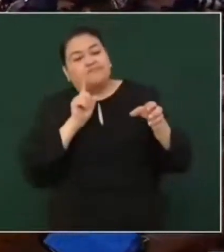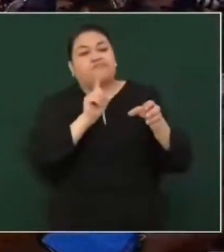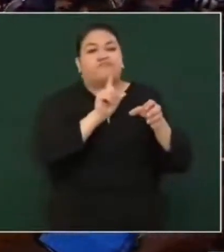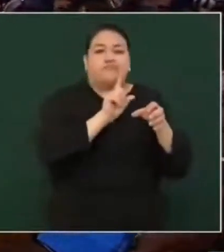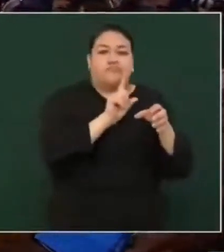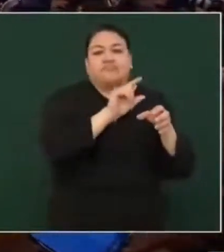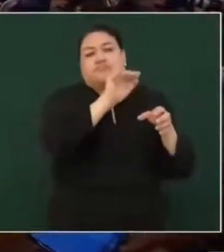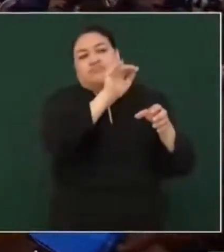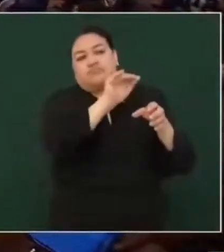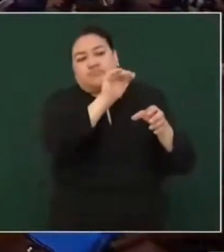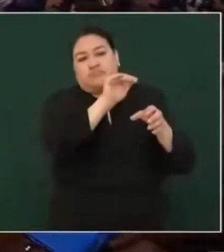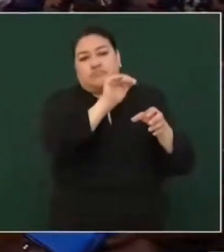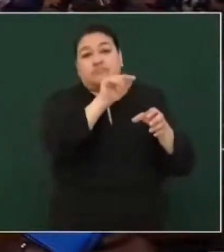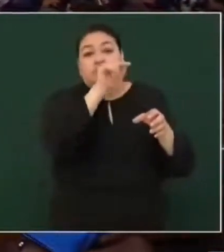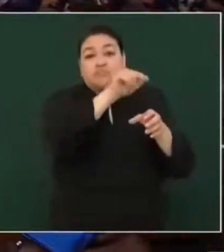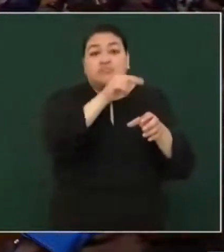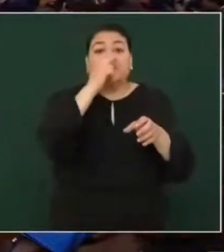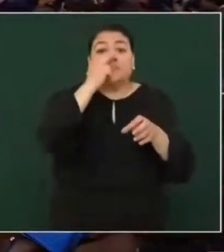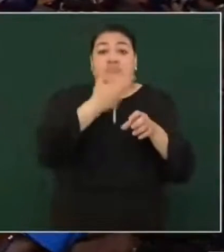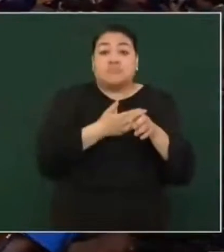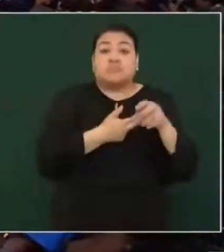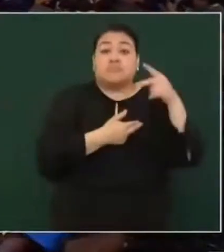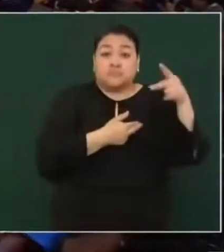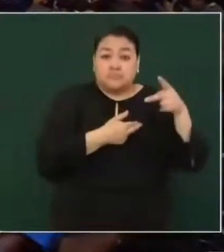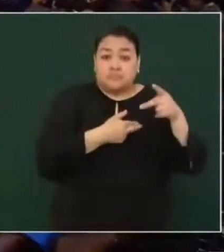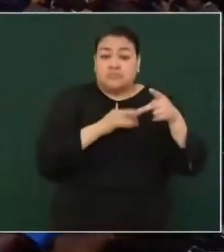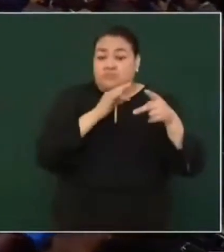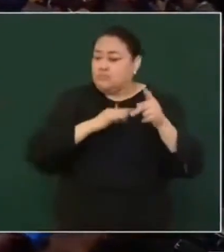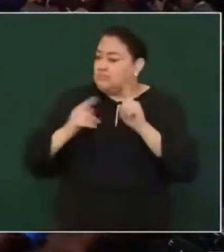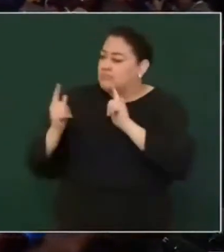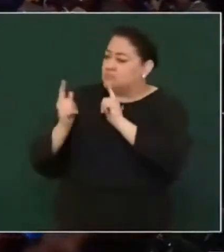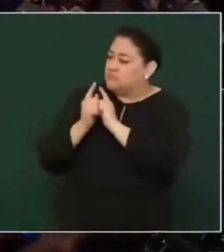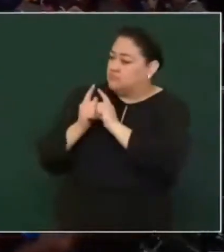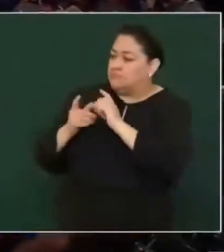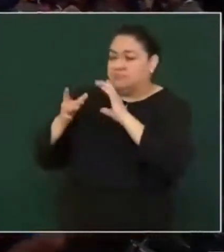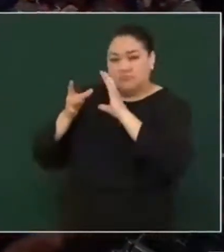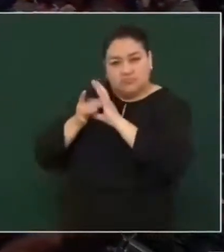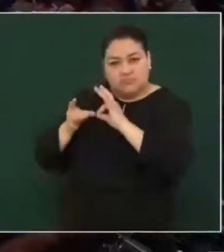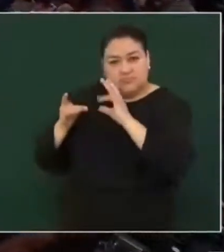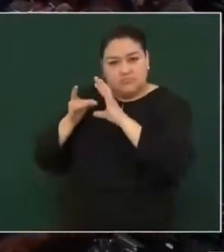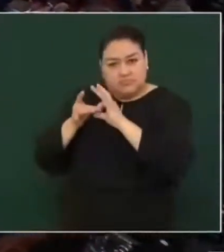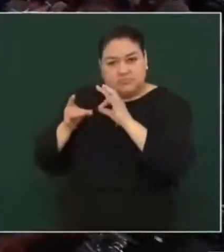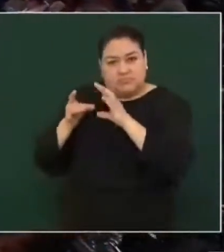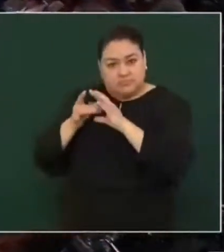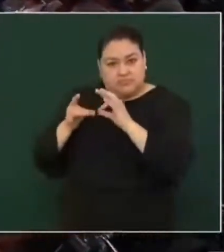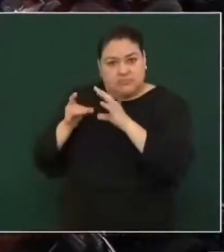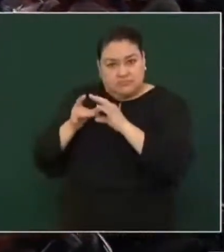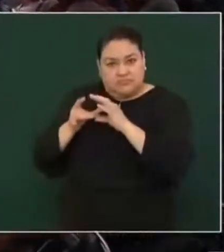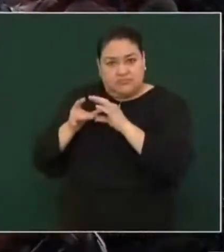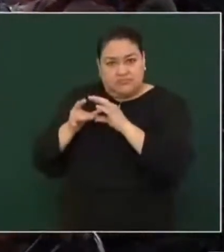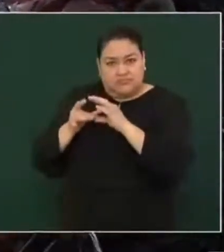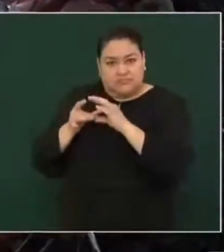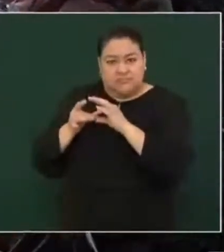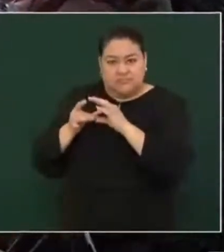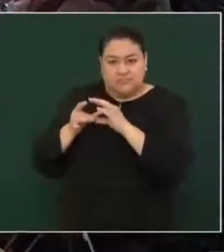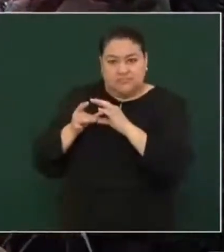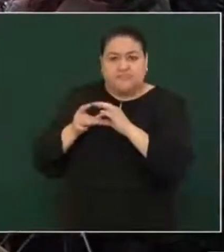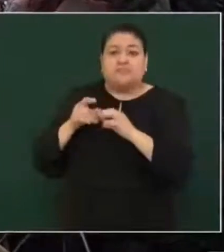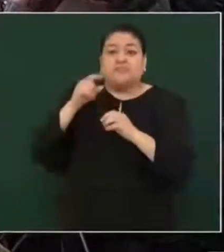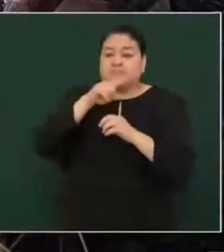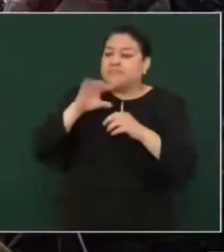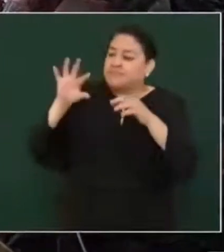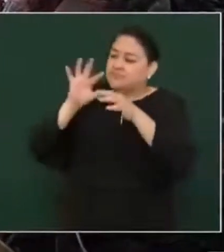los diplomáticos estadounidenses de esas embajadas, de esos consulados, den toda